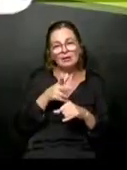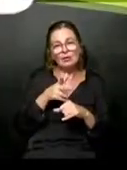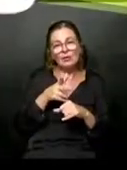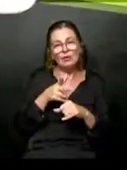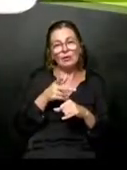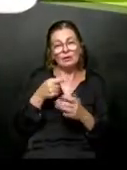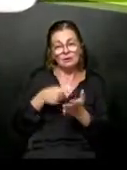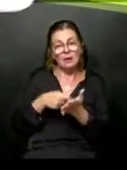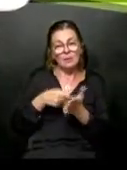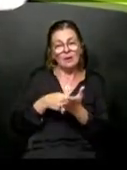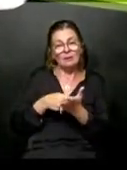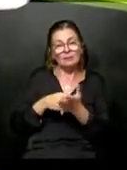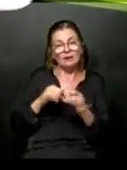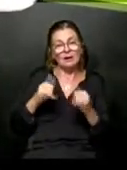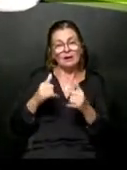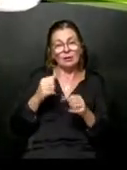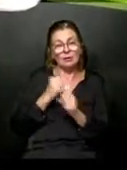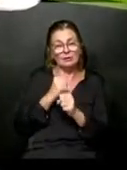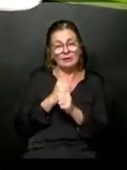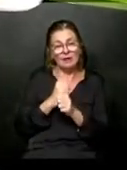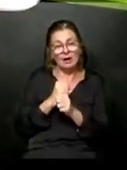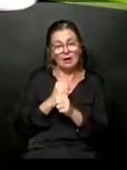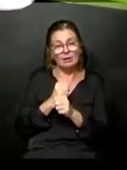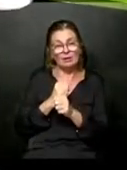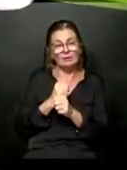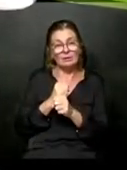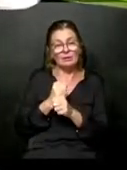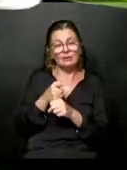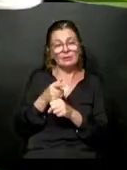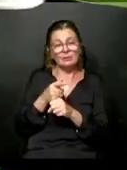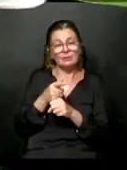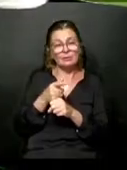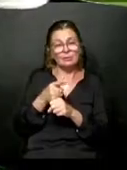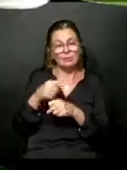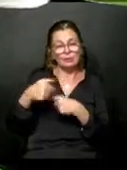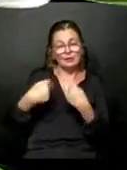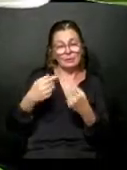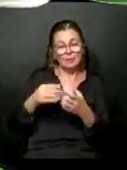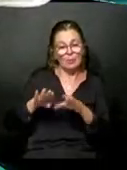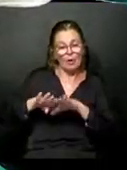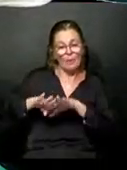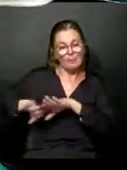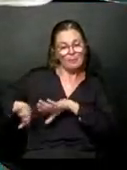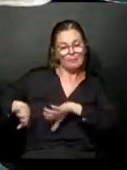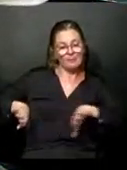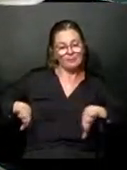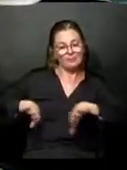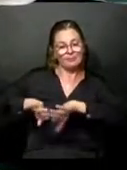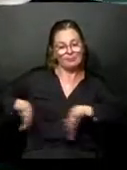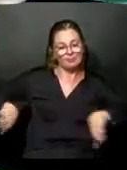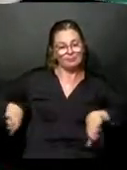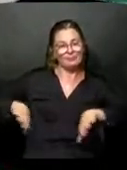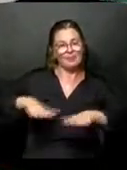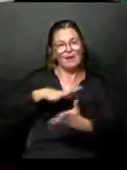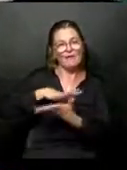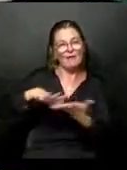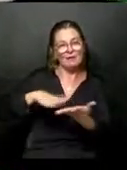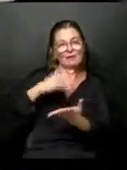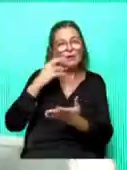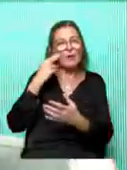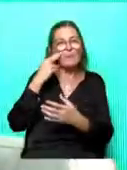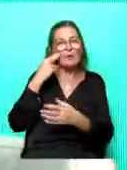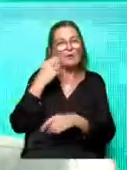un peso y el hijo del laburante, que no lo tenía tanto. Si nosotros seguimos guetizando barrios, el problema de la pobreza se va a